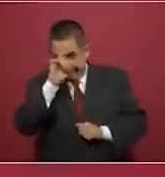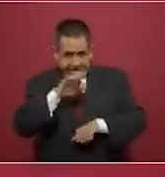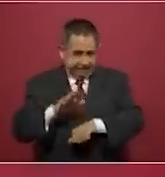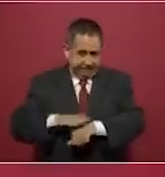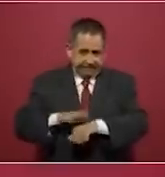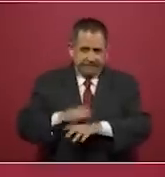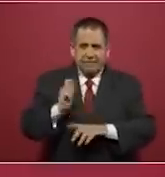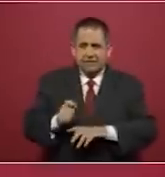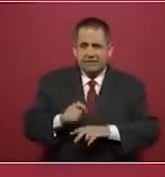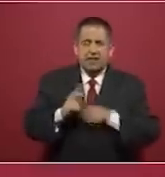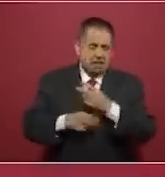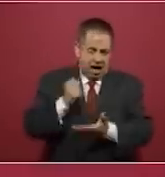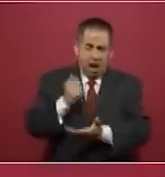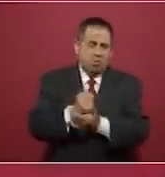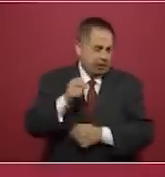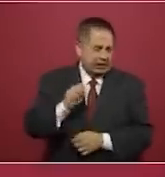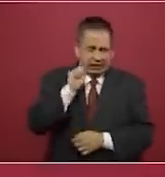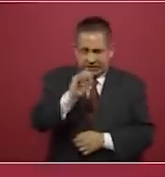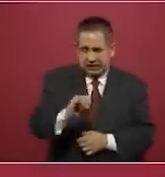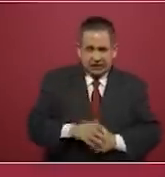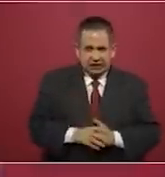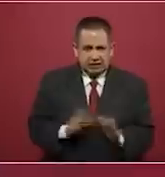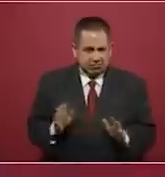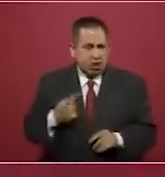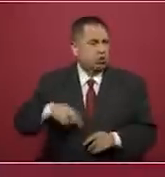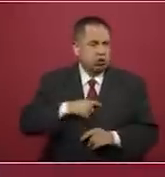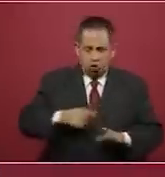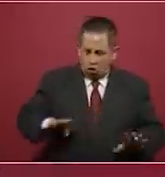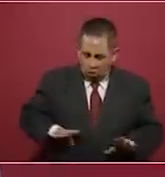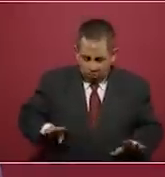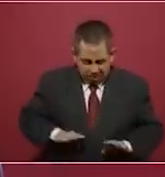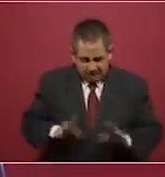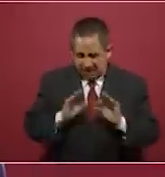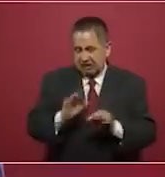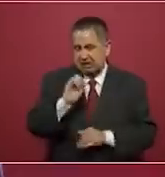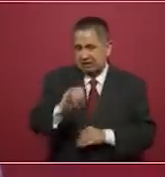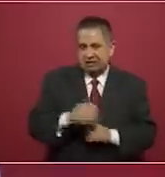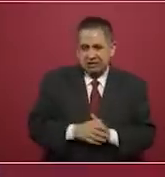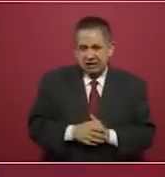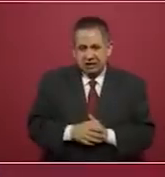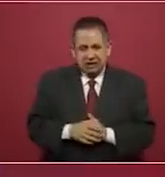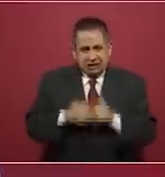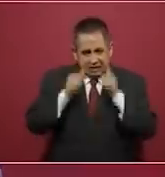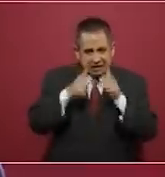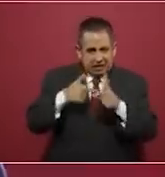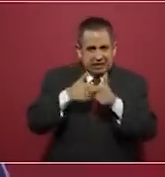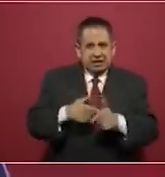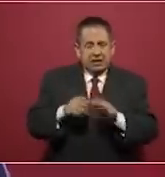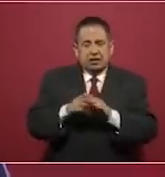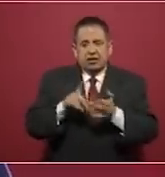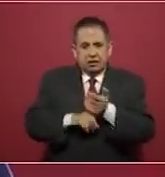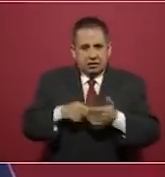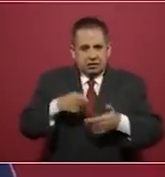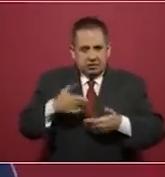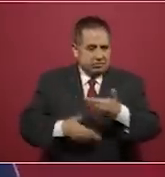de que se apruebe que nos conviene y el mantener este